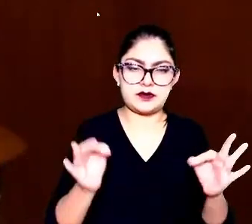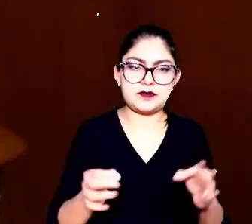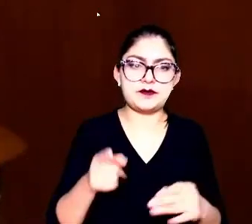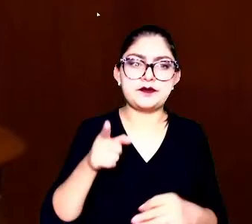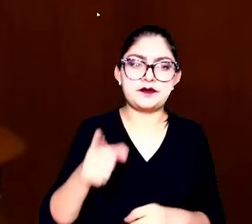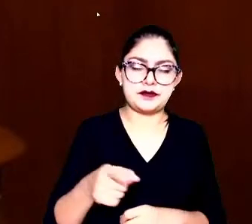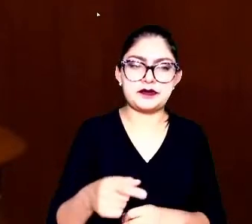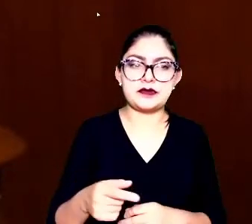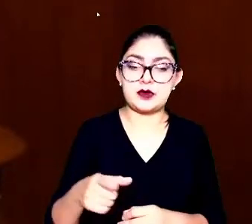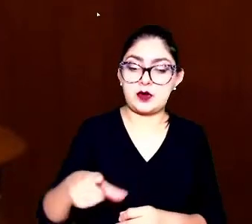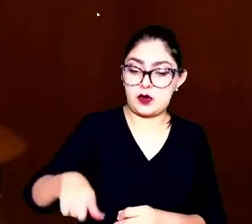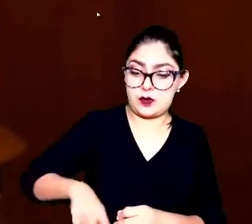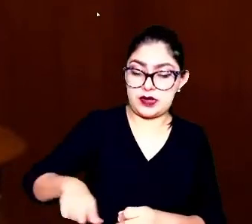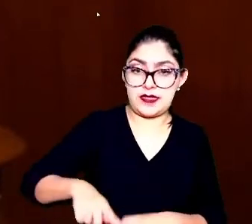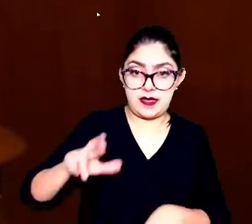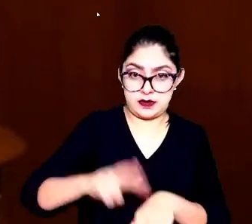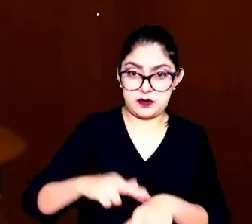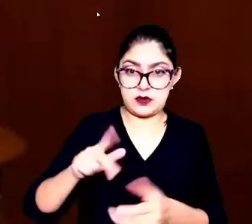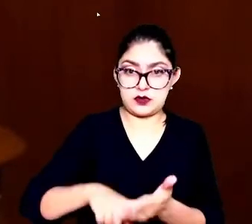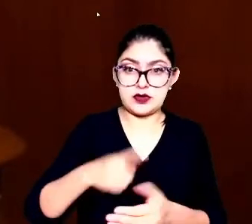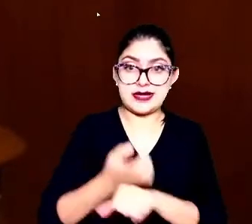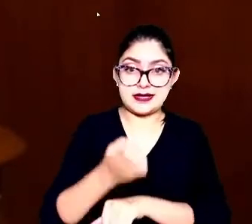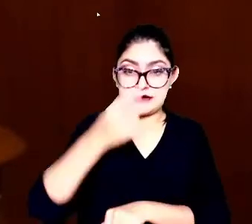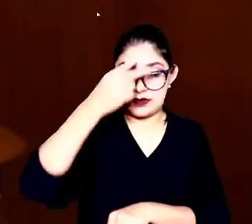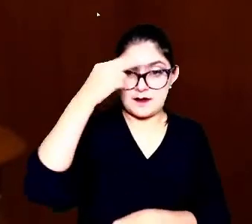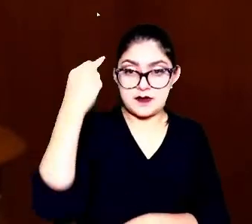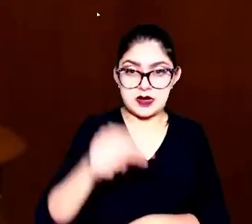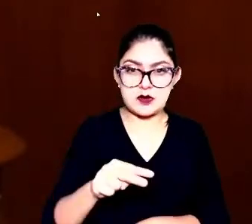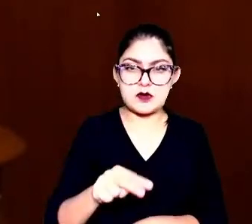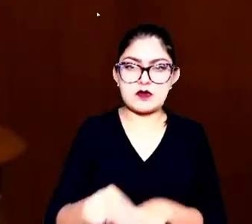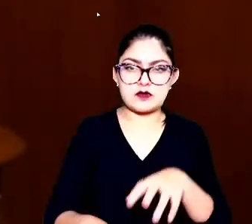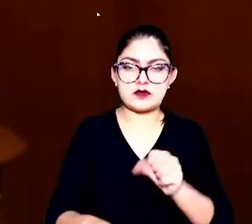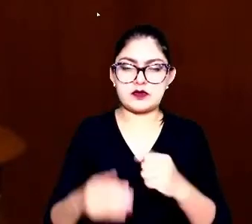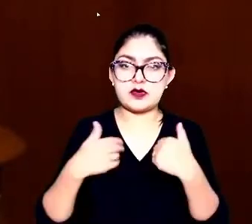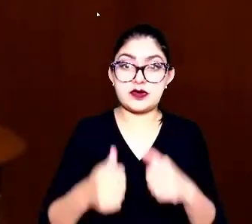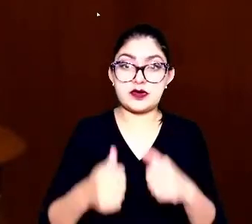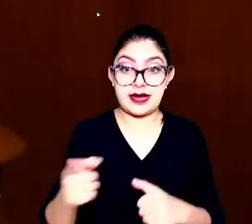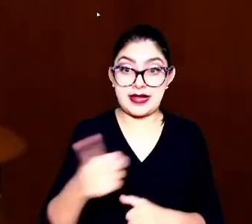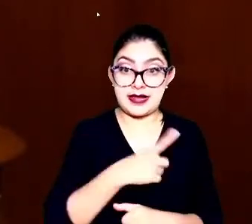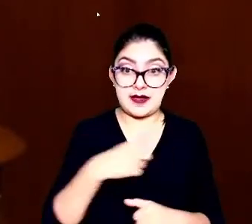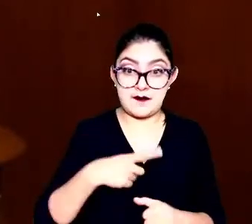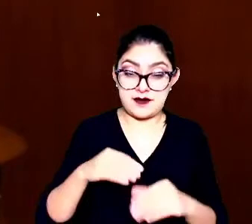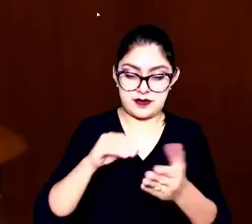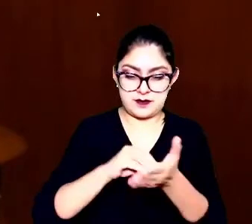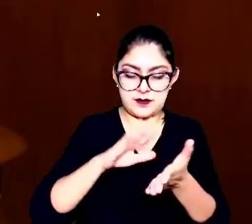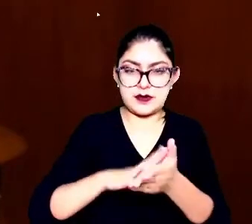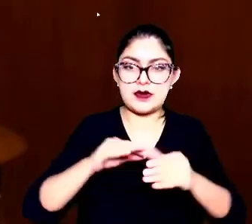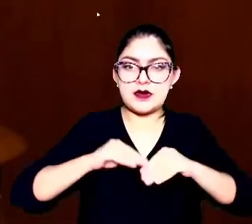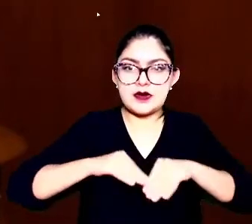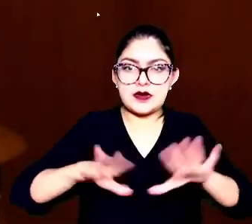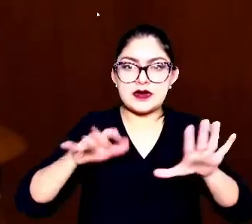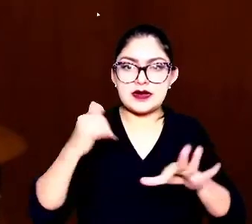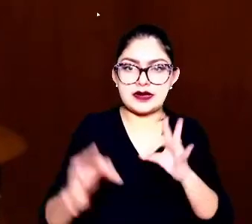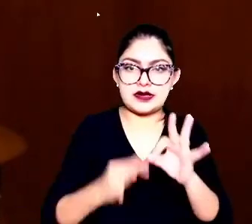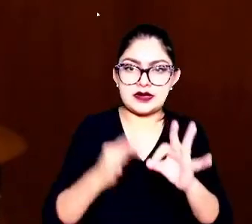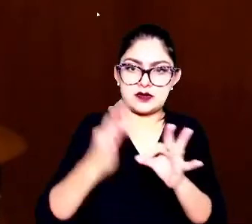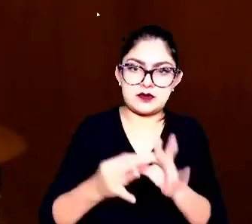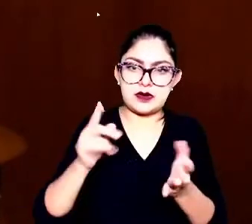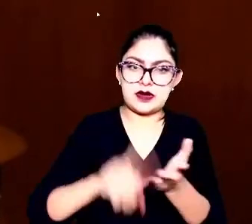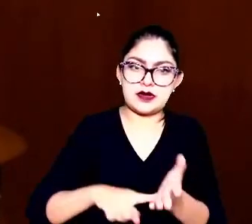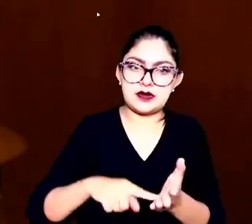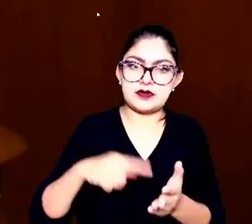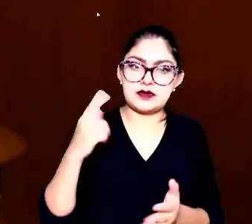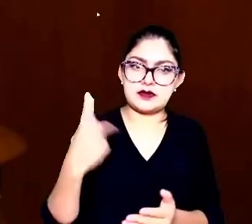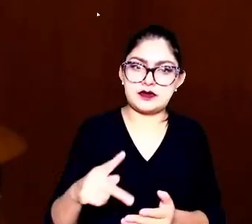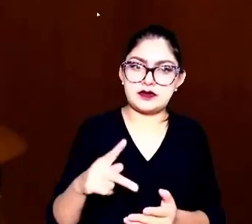gobernador del estado de México haciendo que se publique y se cumpla dado en el Palacio del poder legislativo en la ciudad